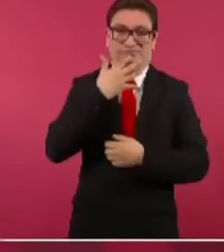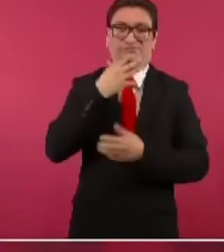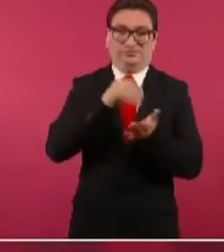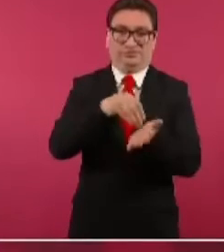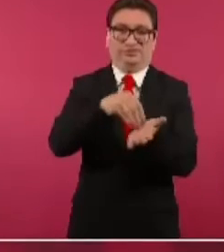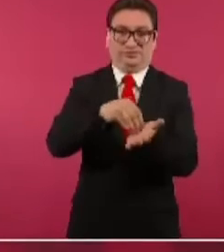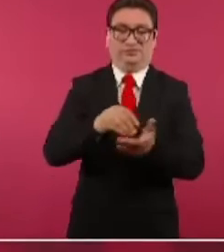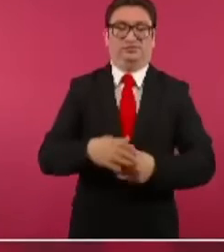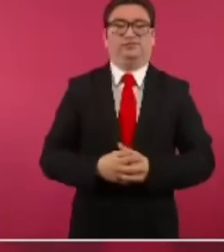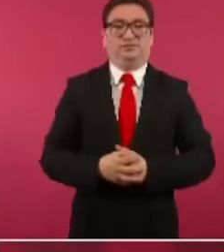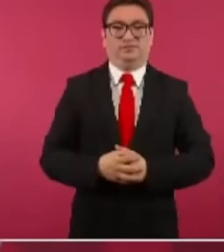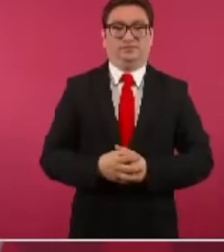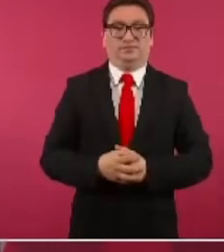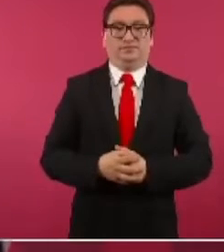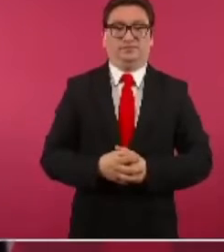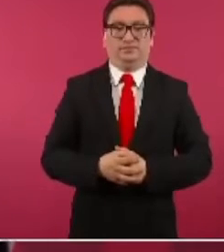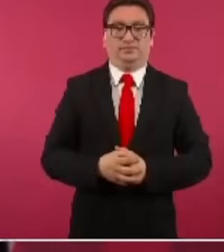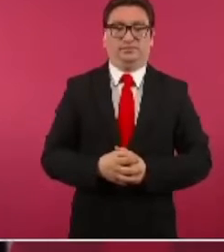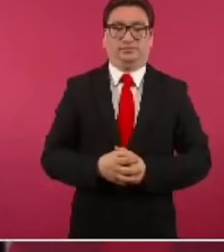Entonces,